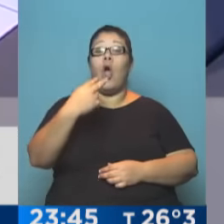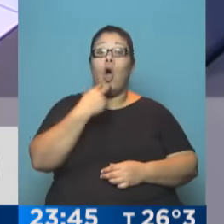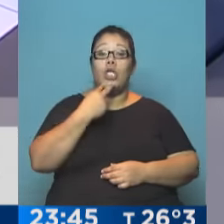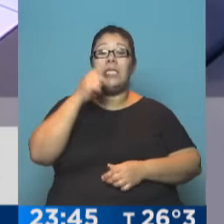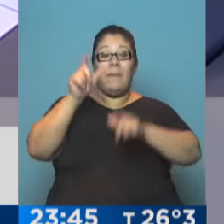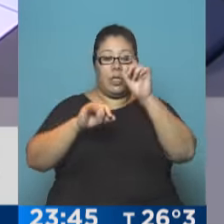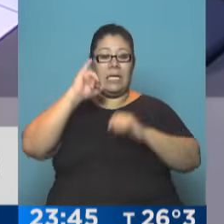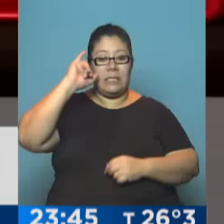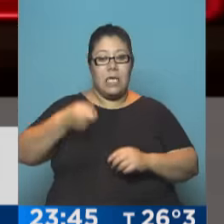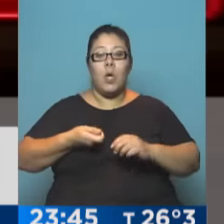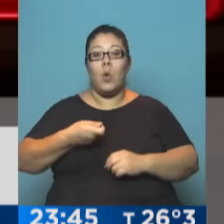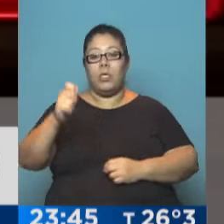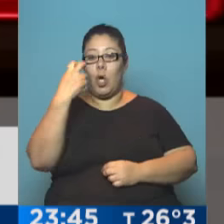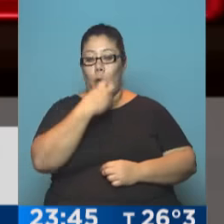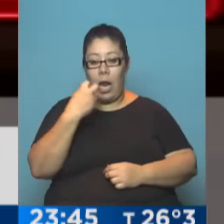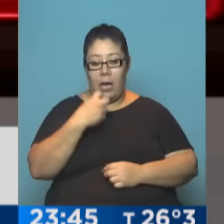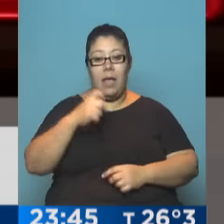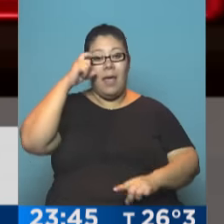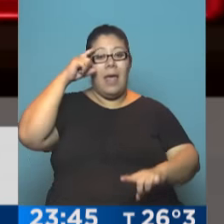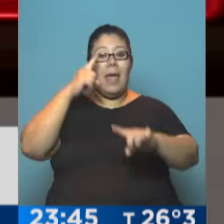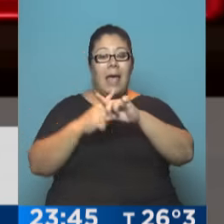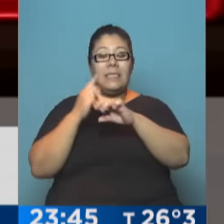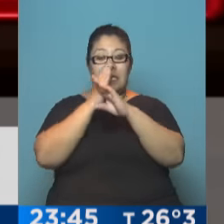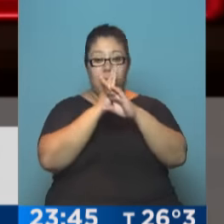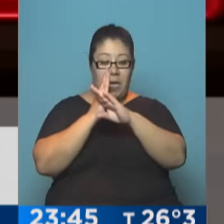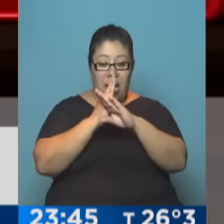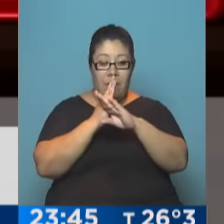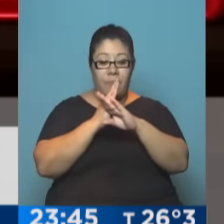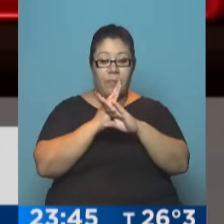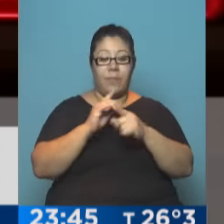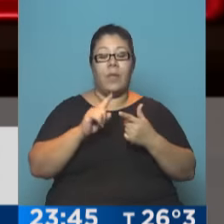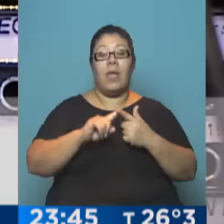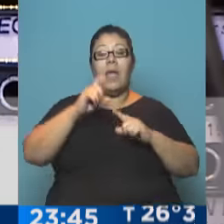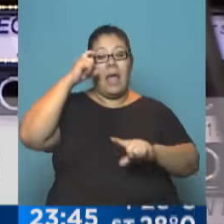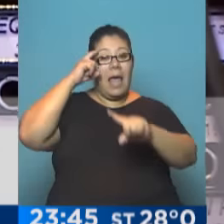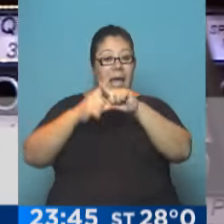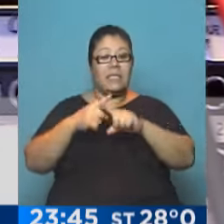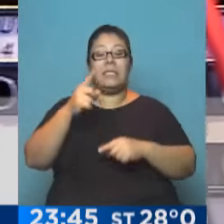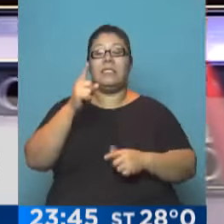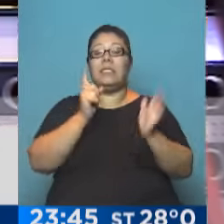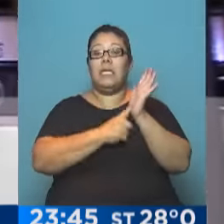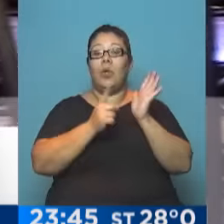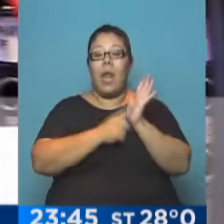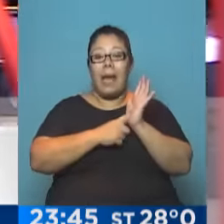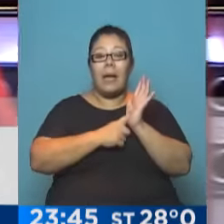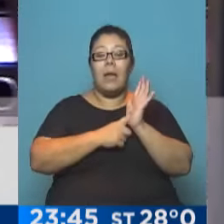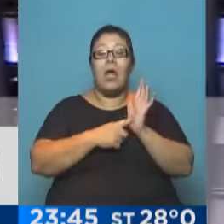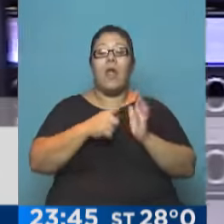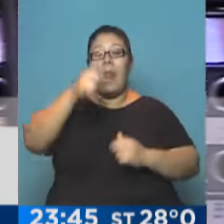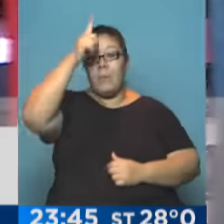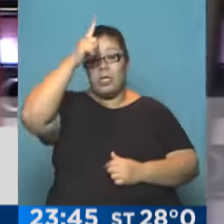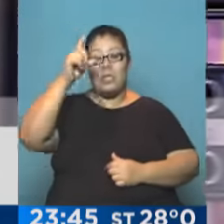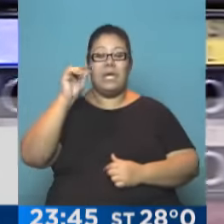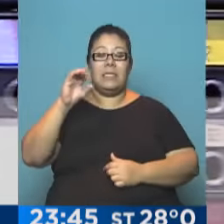camino al juicio oral, entre ellos el ex espía Ciro James y el ex titular de la Policía Metropolitana, Jorge Fino Palacios. Tras la